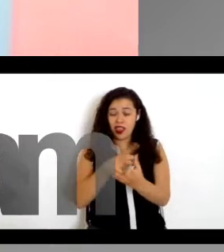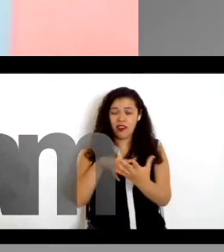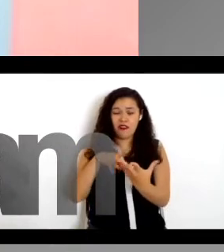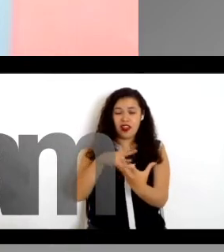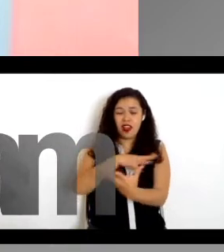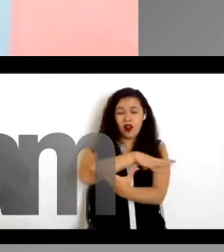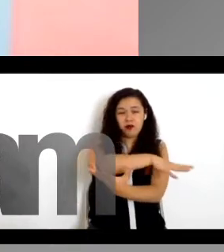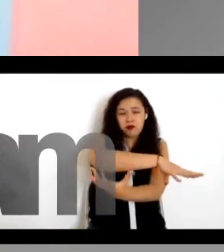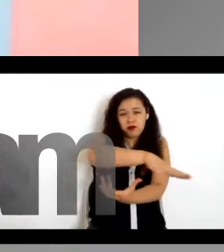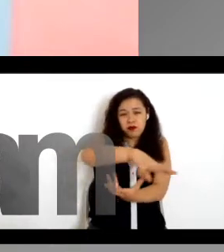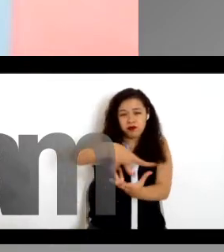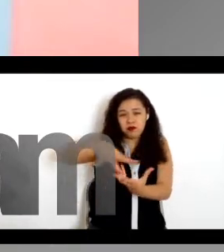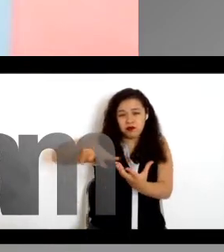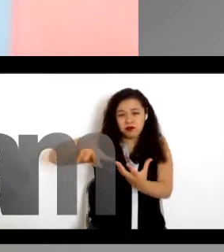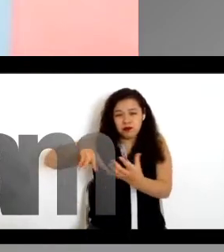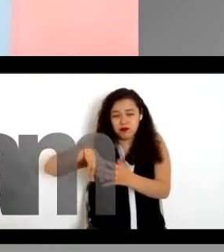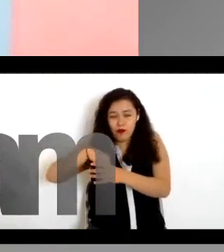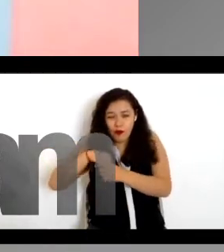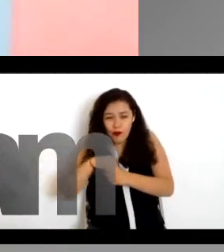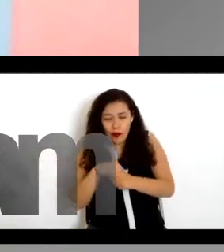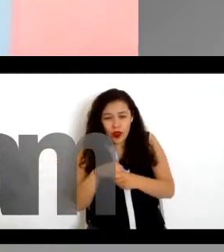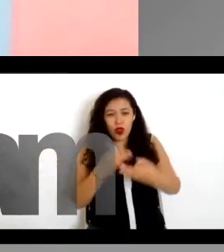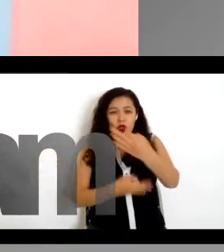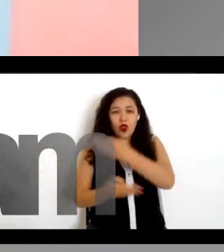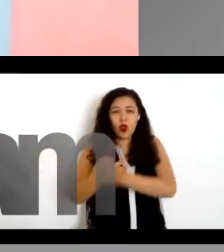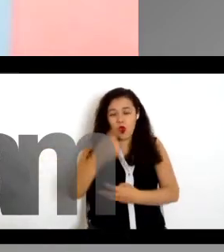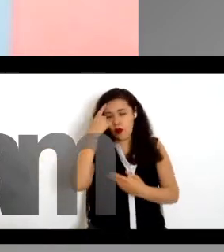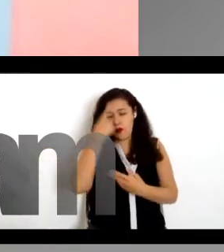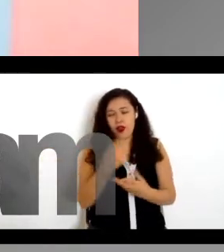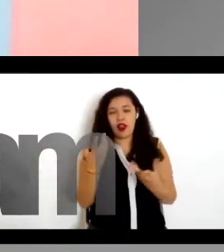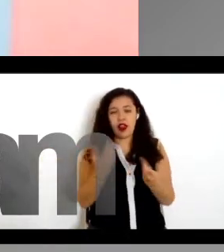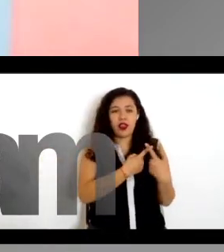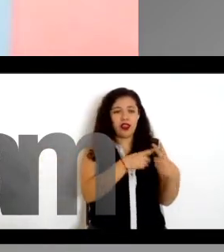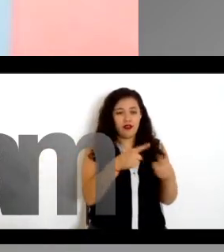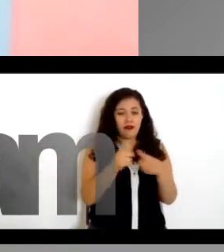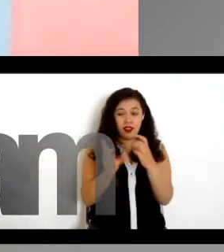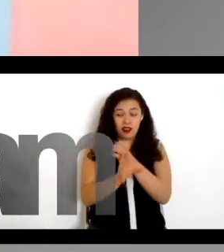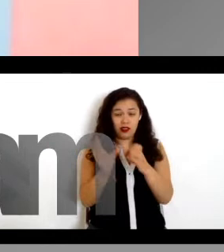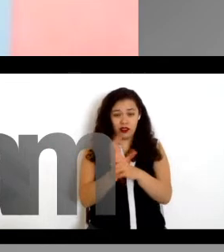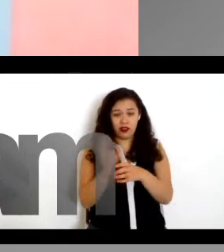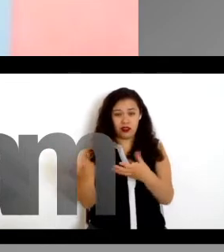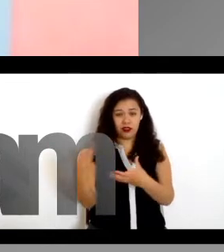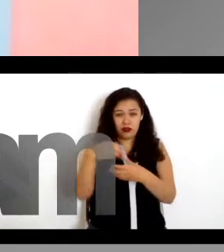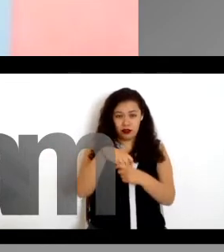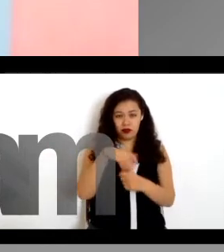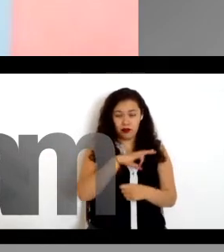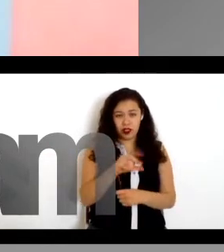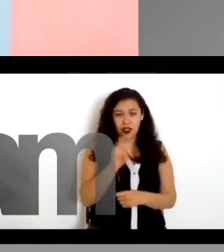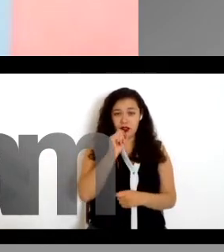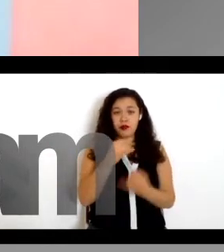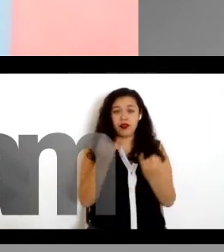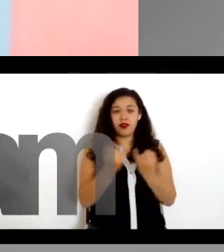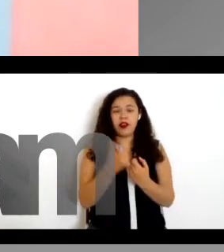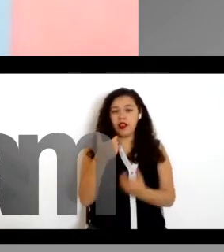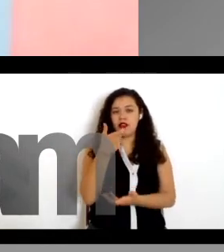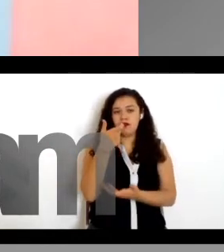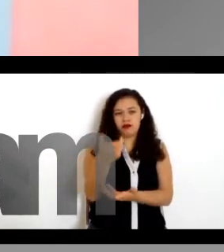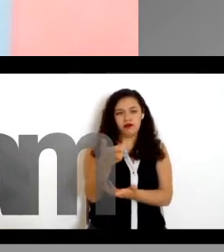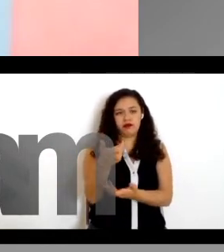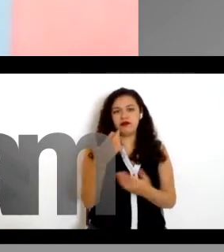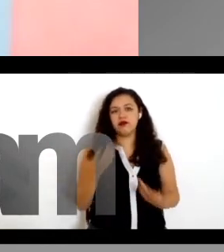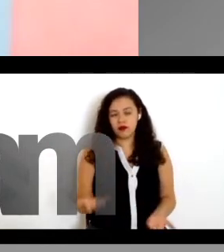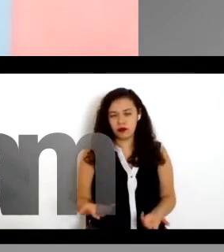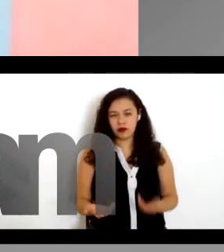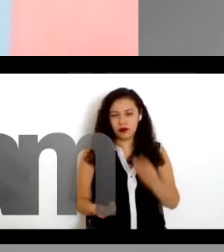inclusión independiente de nuestra diversidad. También otra rama central es hablar de presupuesto, ¿no? Tenemos